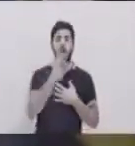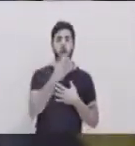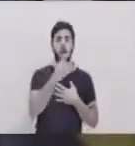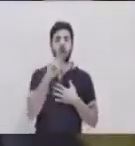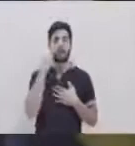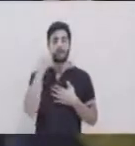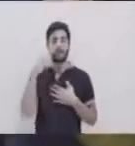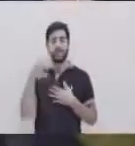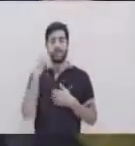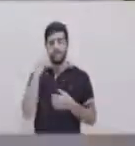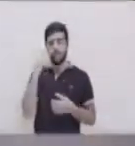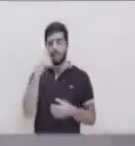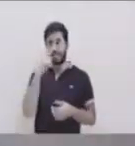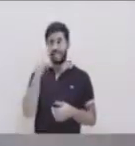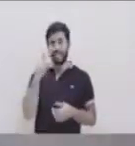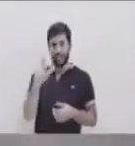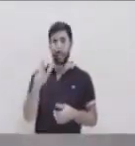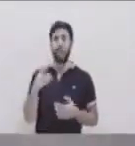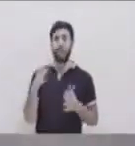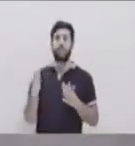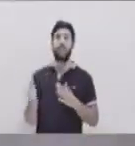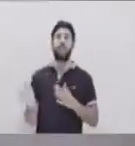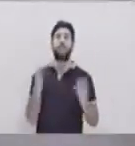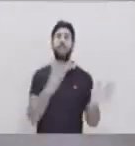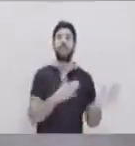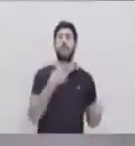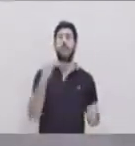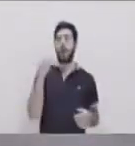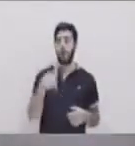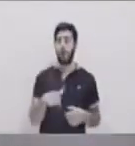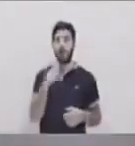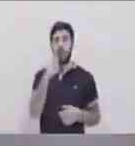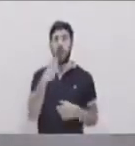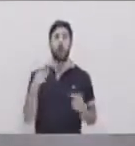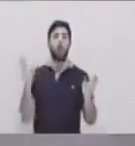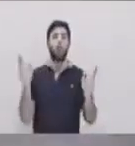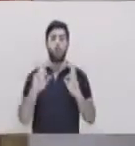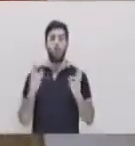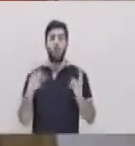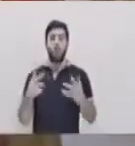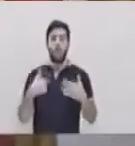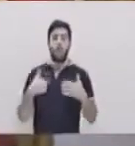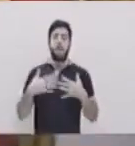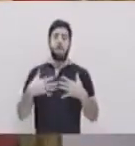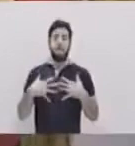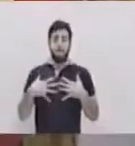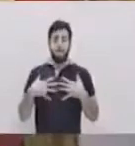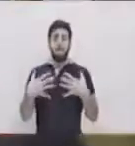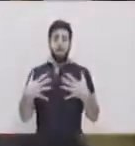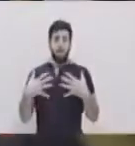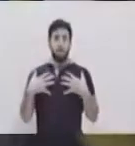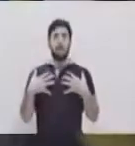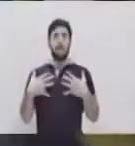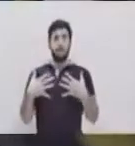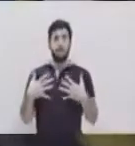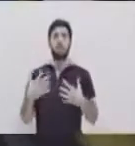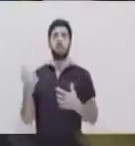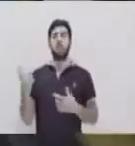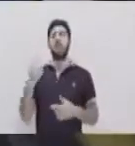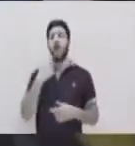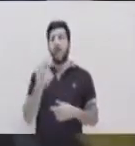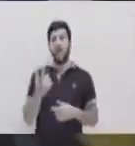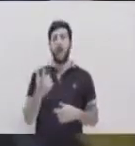Va. Perfecto. Bueno, ahora vamos con el resonador pectoral. ¿Y con qué lo haremos ese sonido? La P.